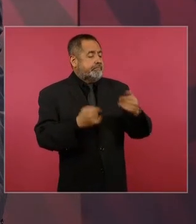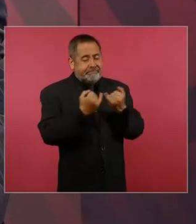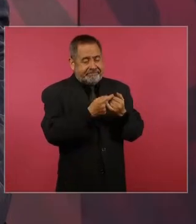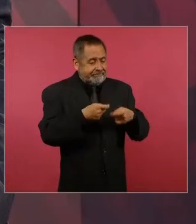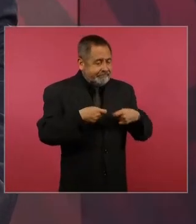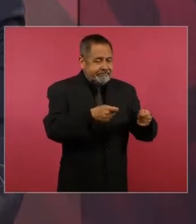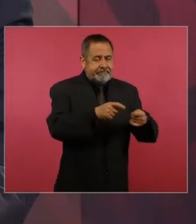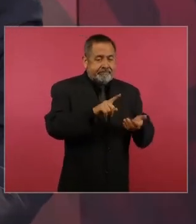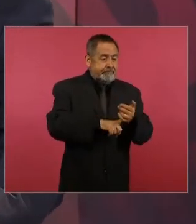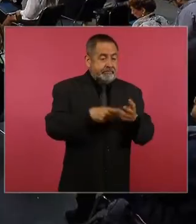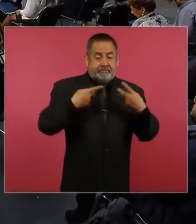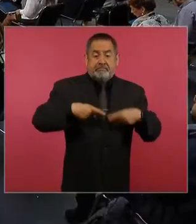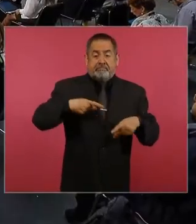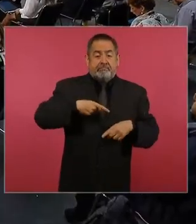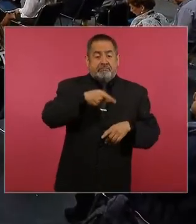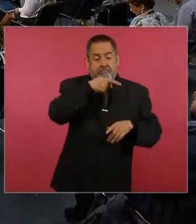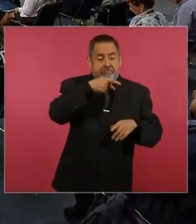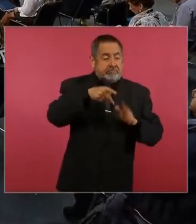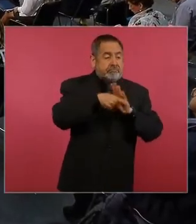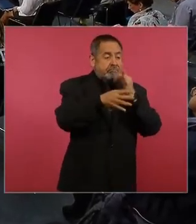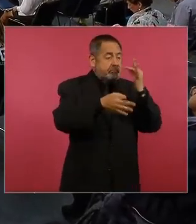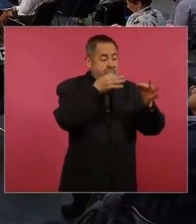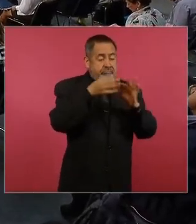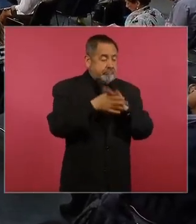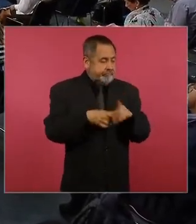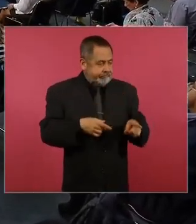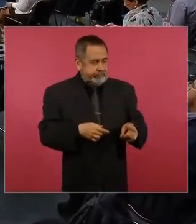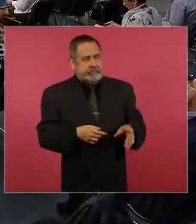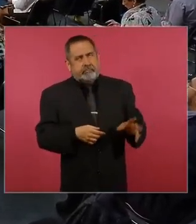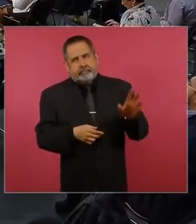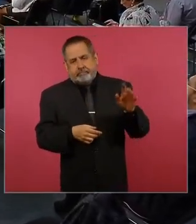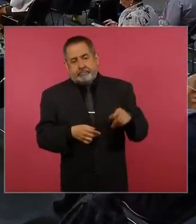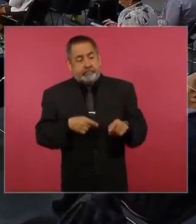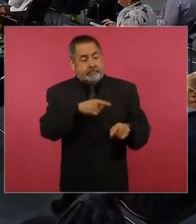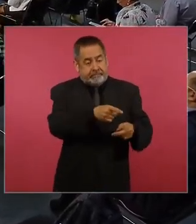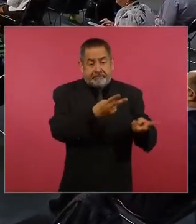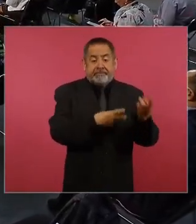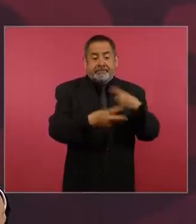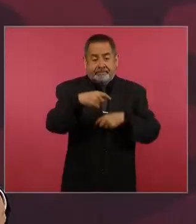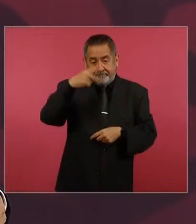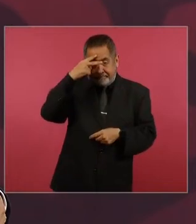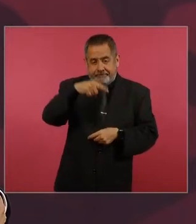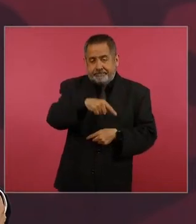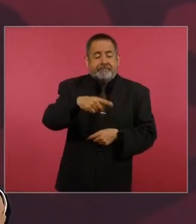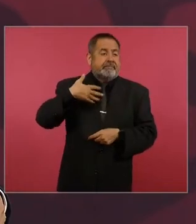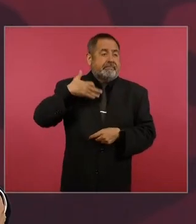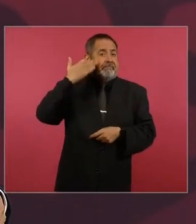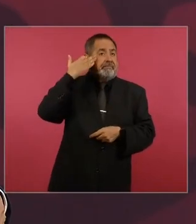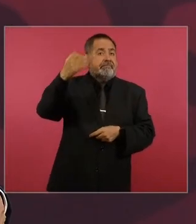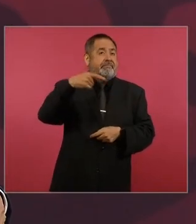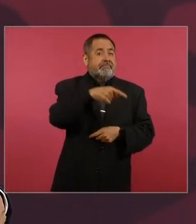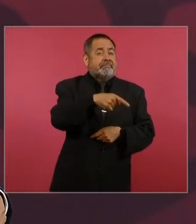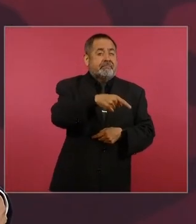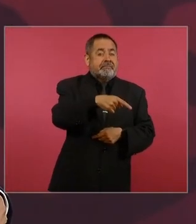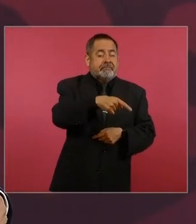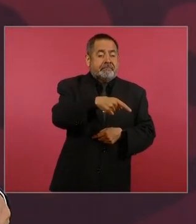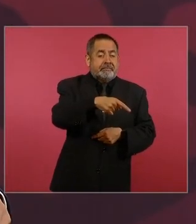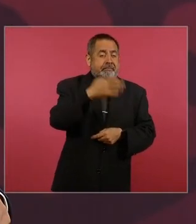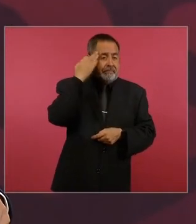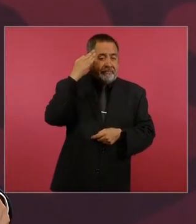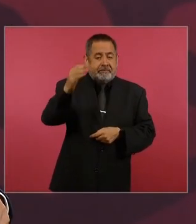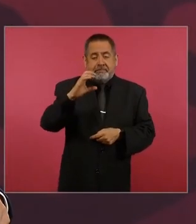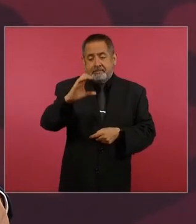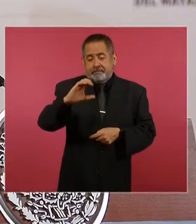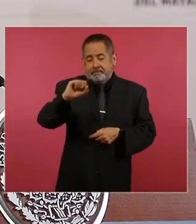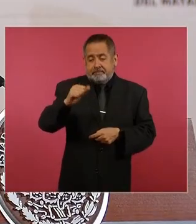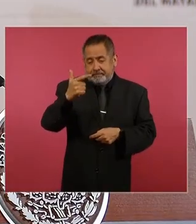Ese periodista que estuvo en México en la época de Salinas